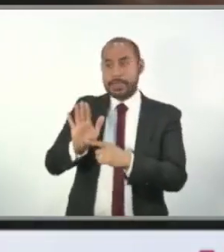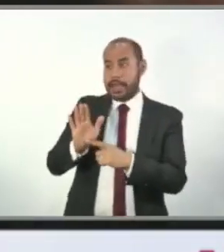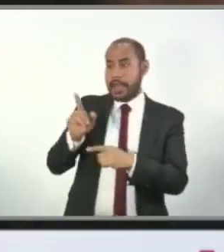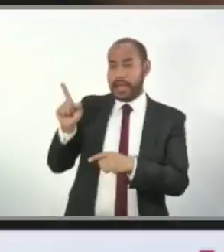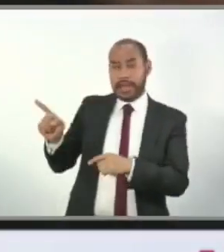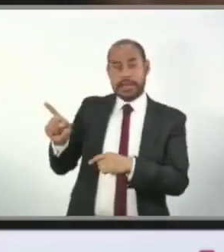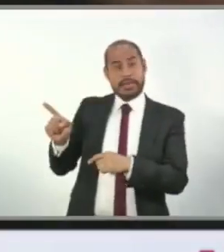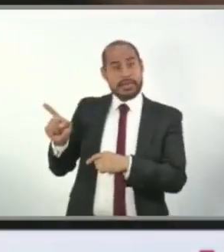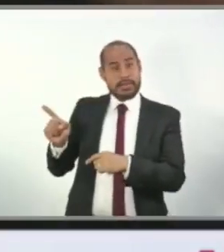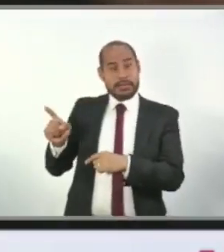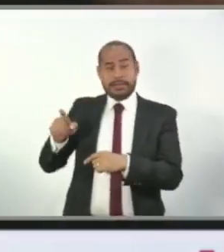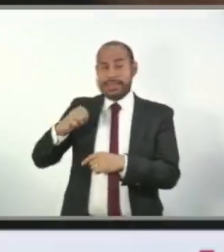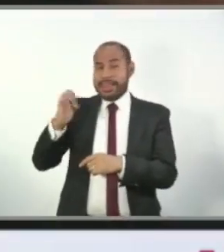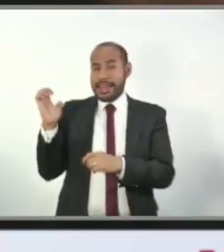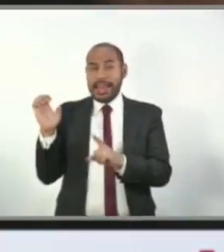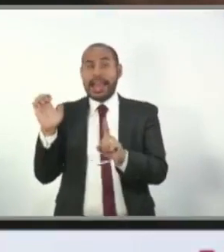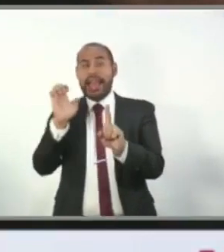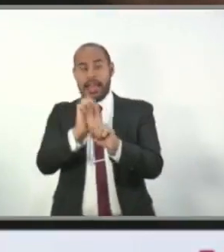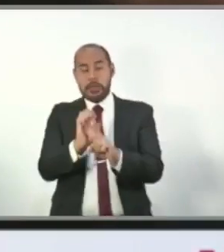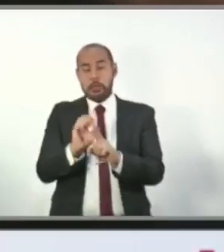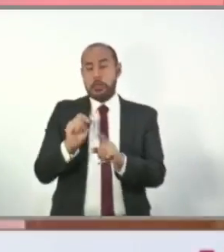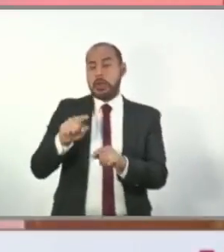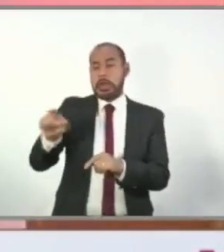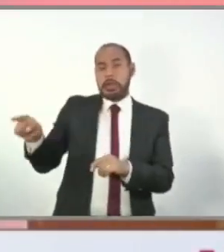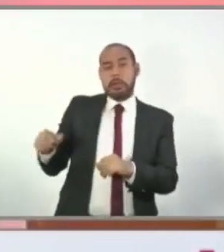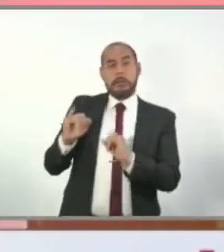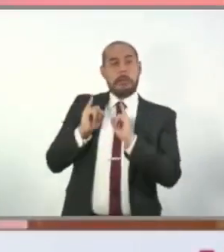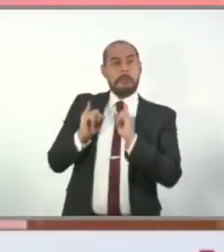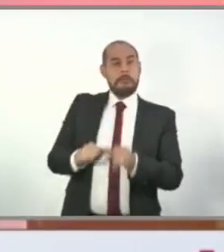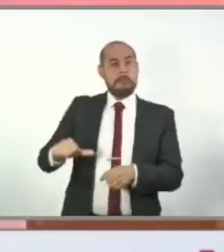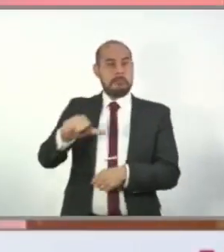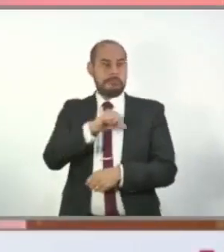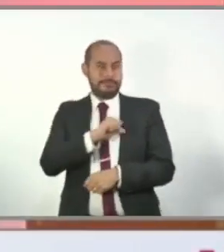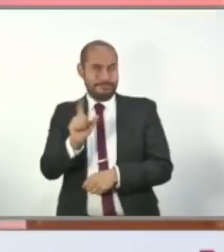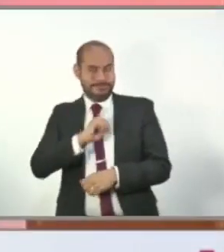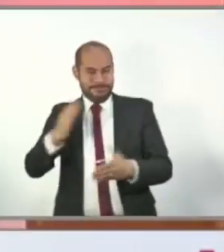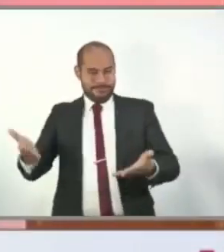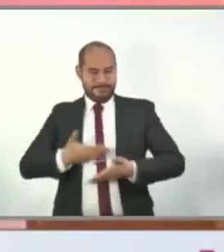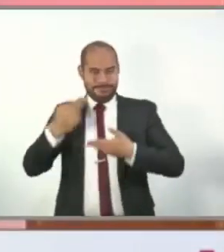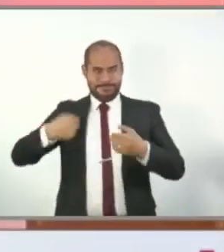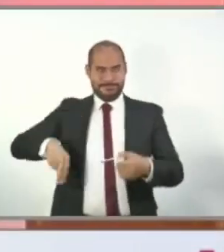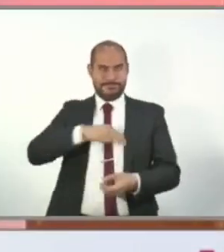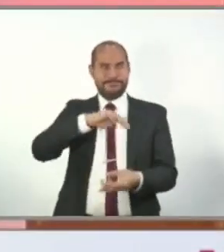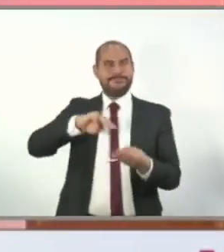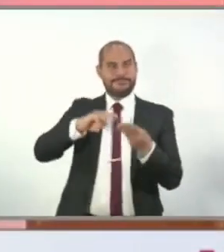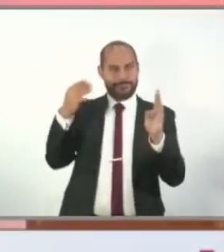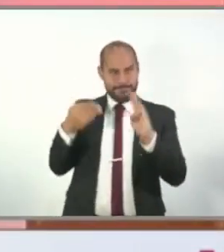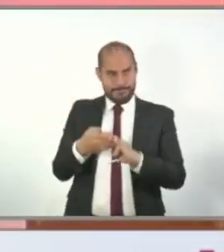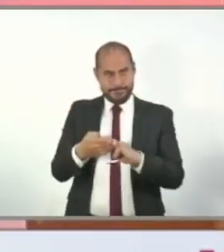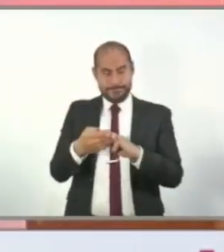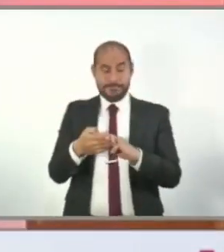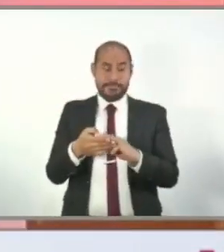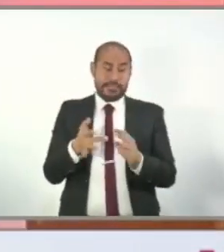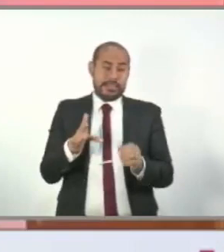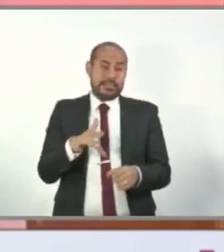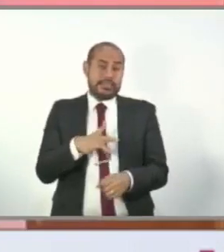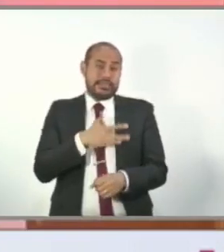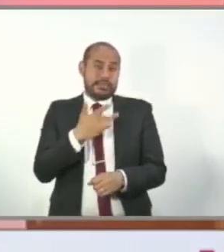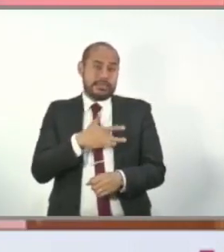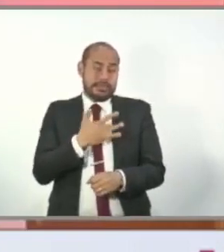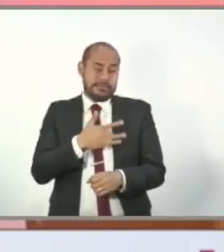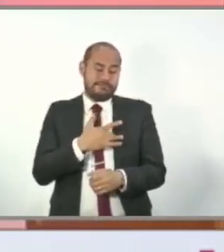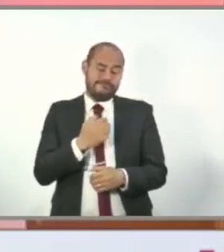del individualismo, que nos impulse a remontar la parálisis motivada por la desesperanza y la